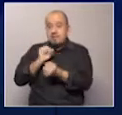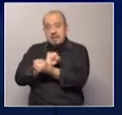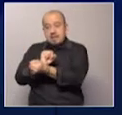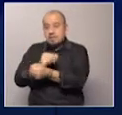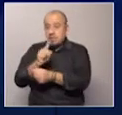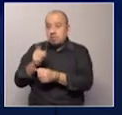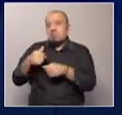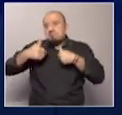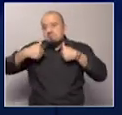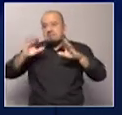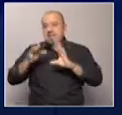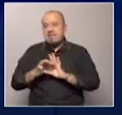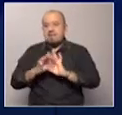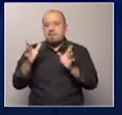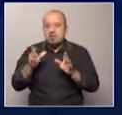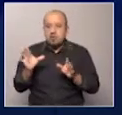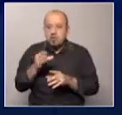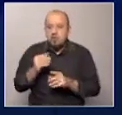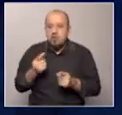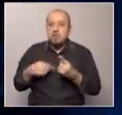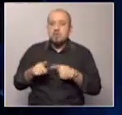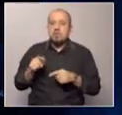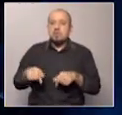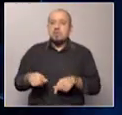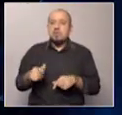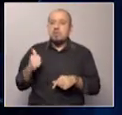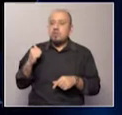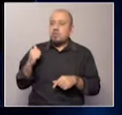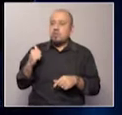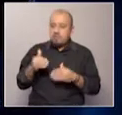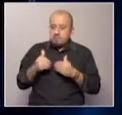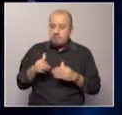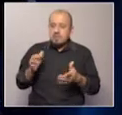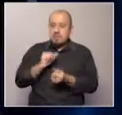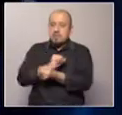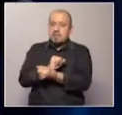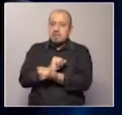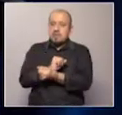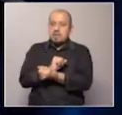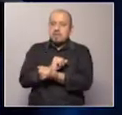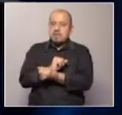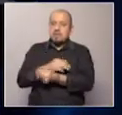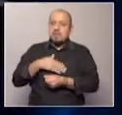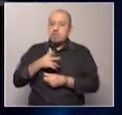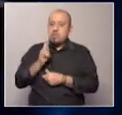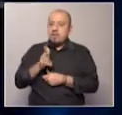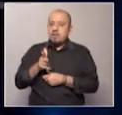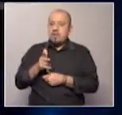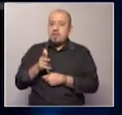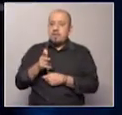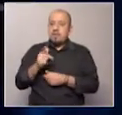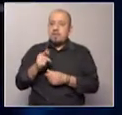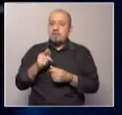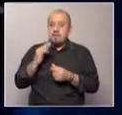con la si no hay ejecución penal desde que nace la cárcel en la humanidad sabe que es un